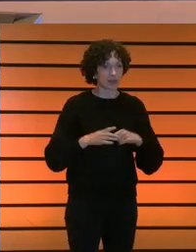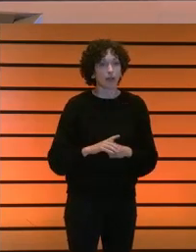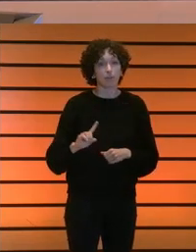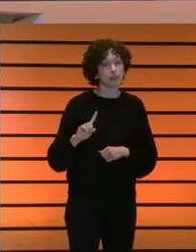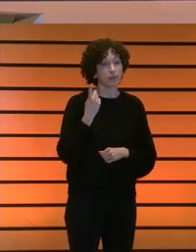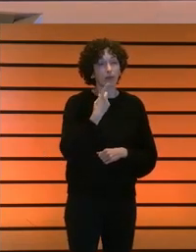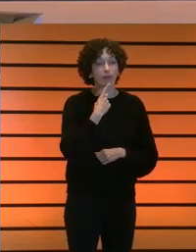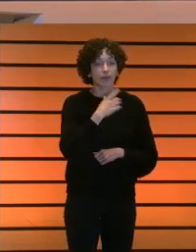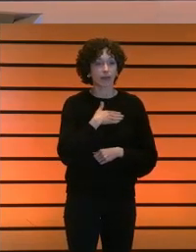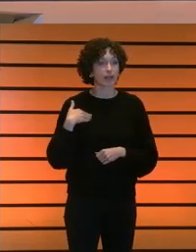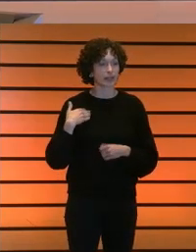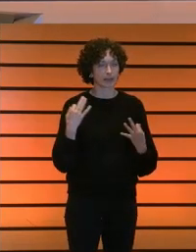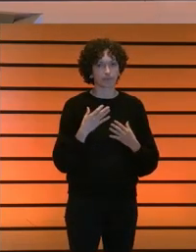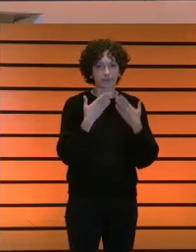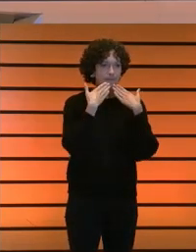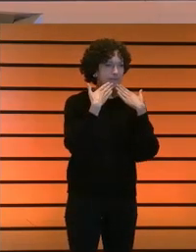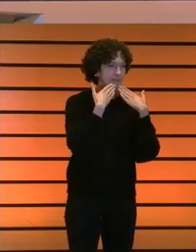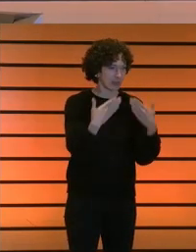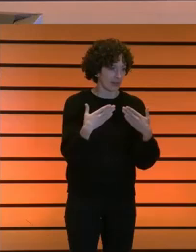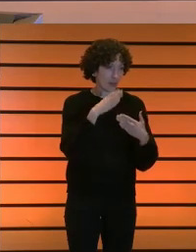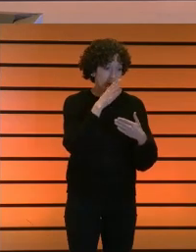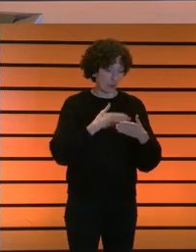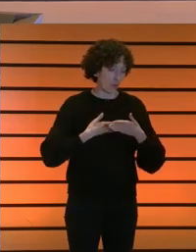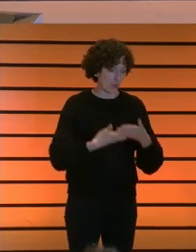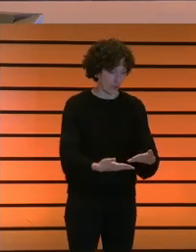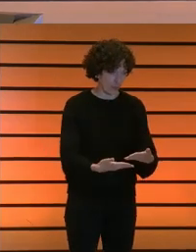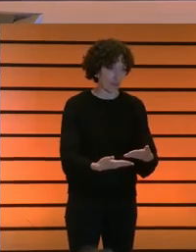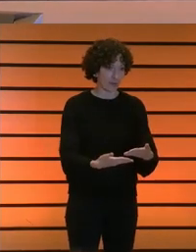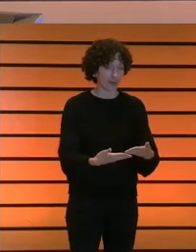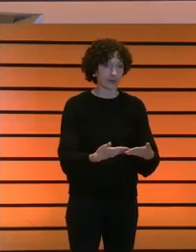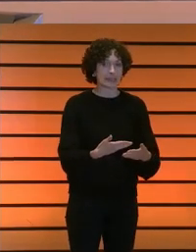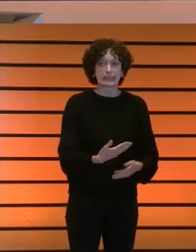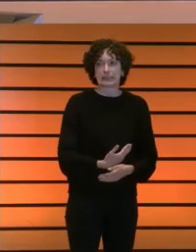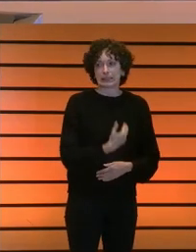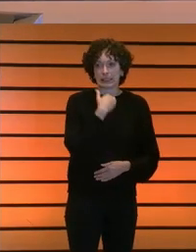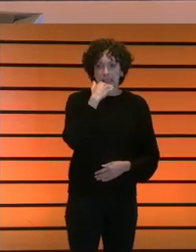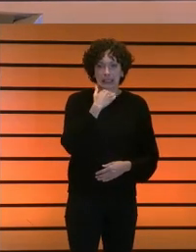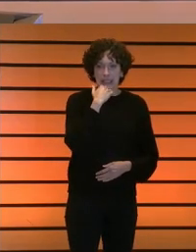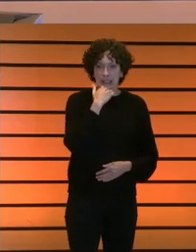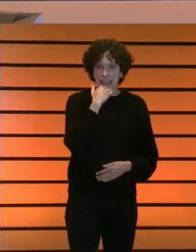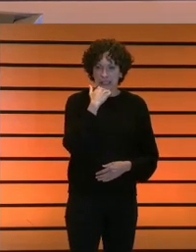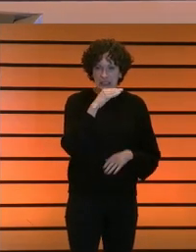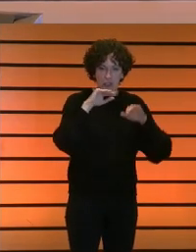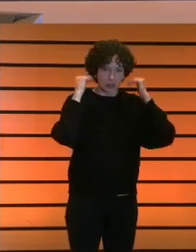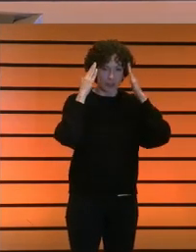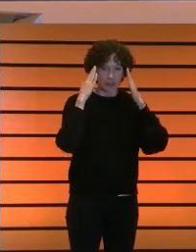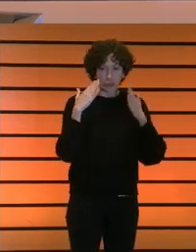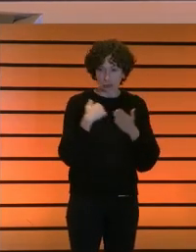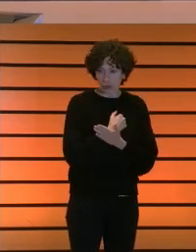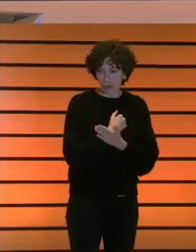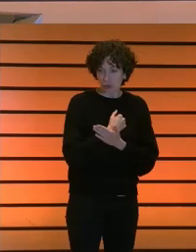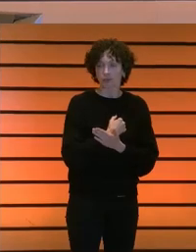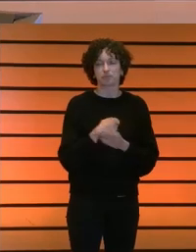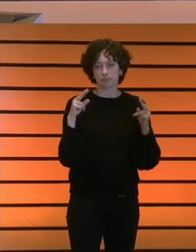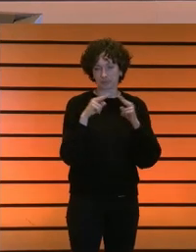que quería decir primero darle las gracias de a que vayáis invitado Casi casi en todos los congresos nos vemos